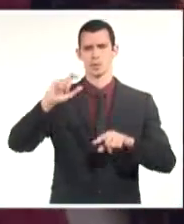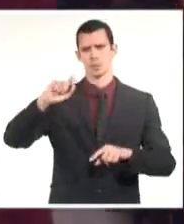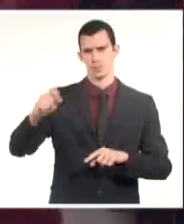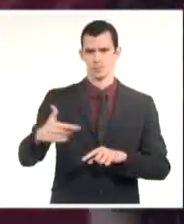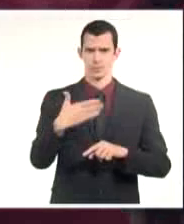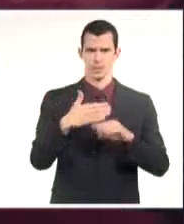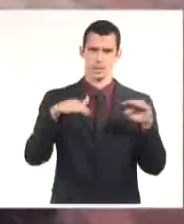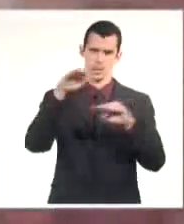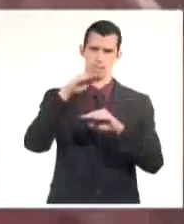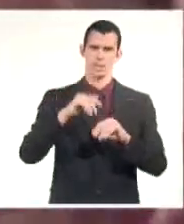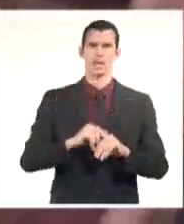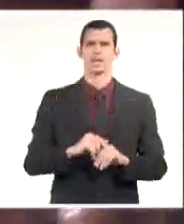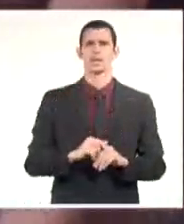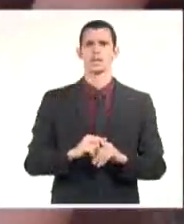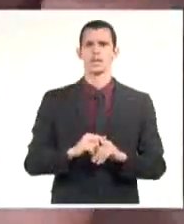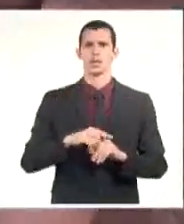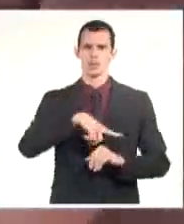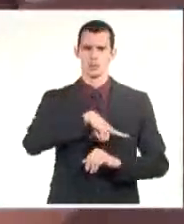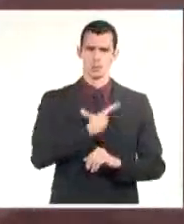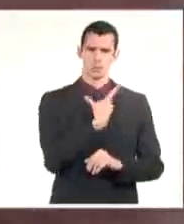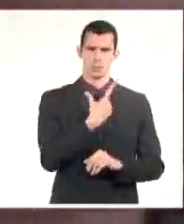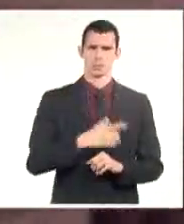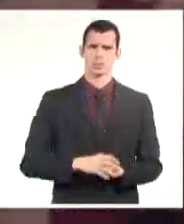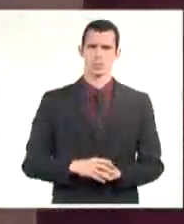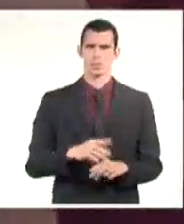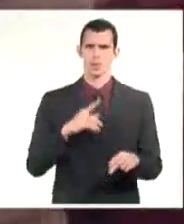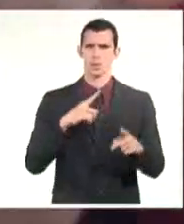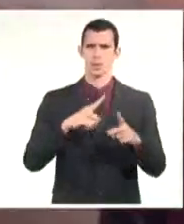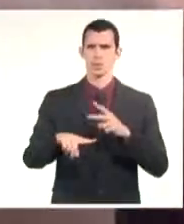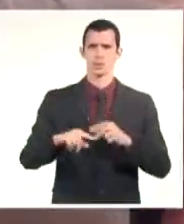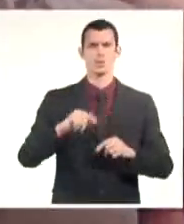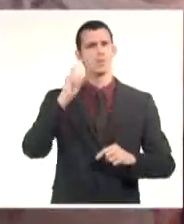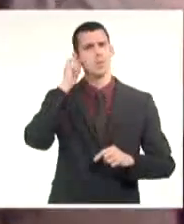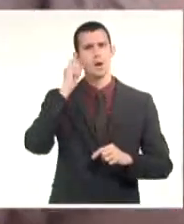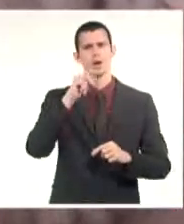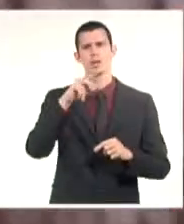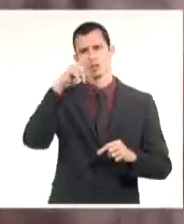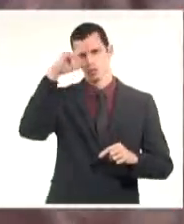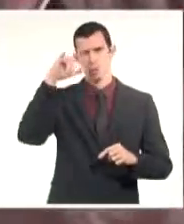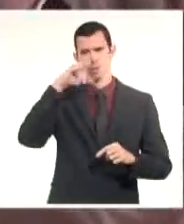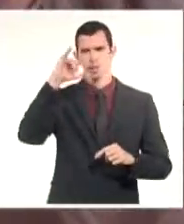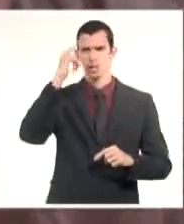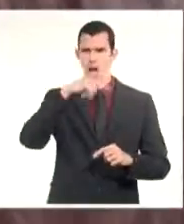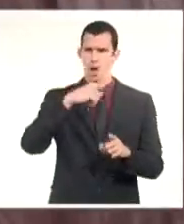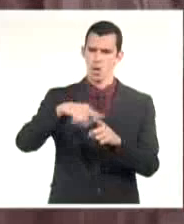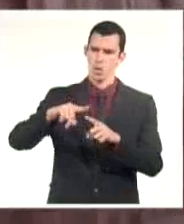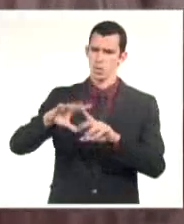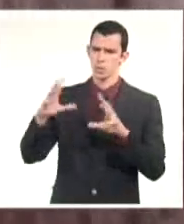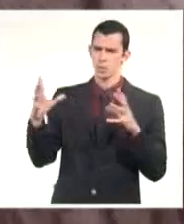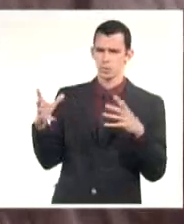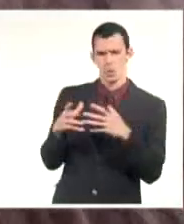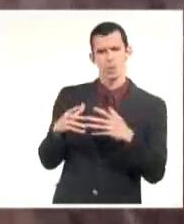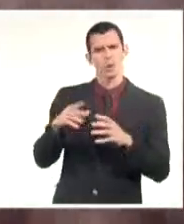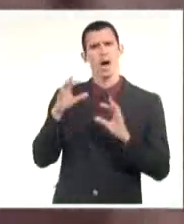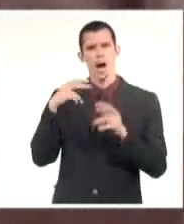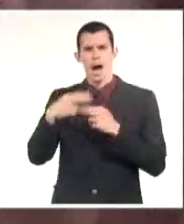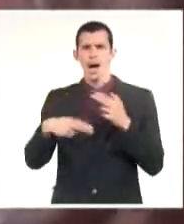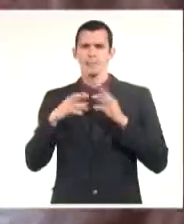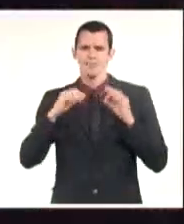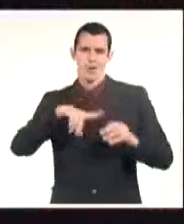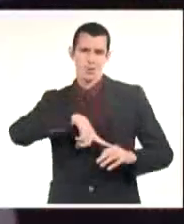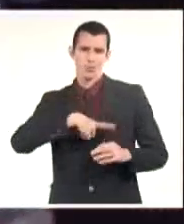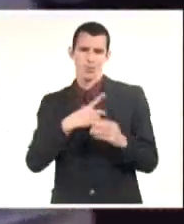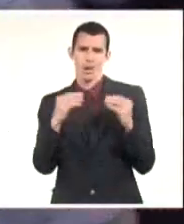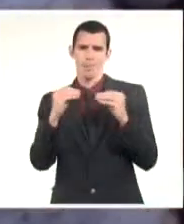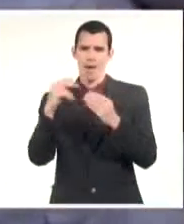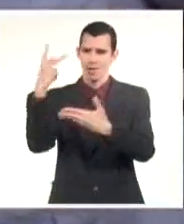Carvajal, la presidenta del Consejo Nacional de Patrimonio Cultural Sonia Virgen Pérez, entre otras personalidades. El jurado,